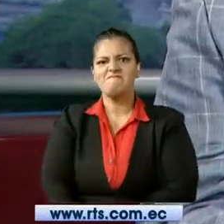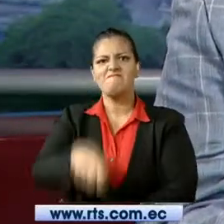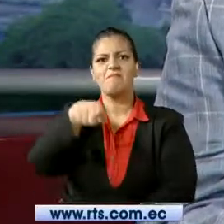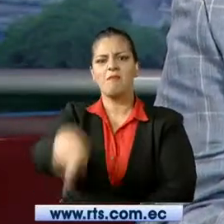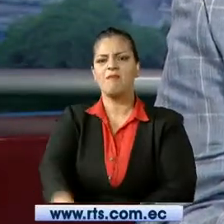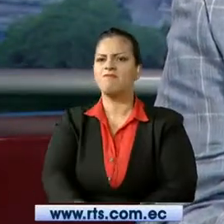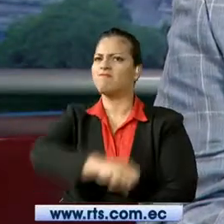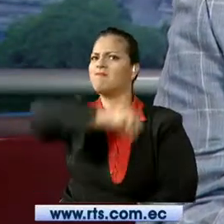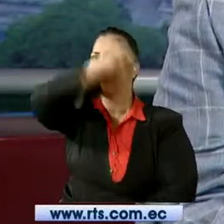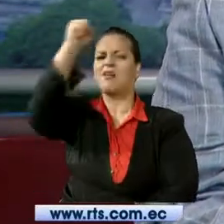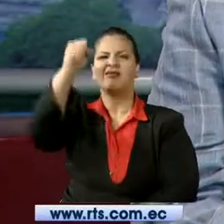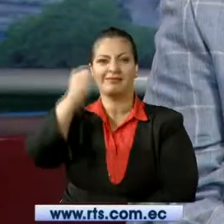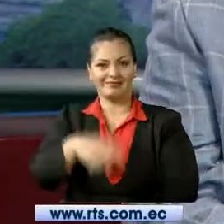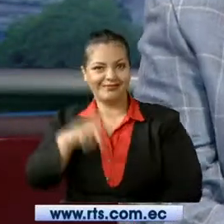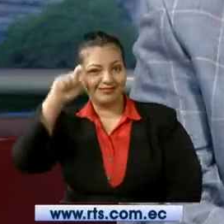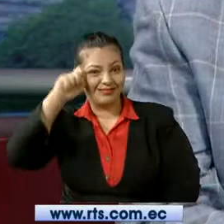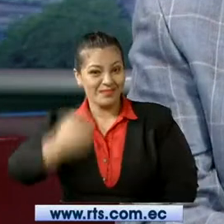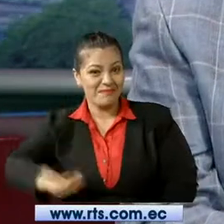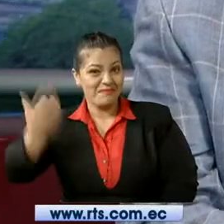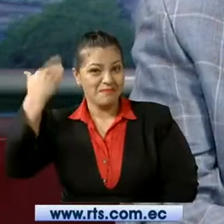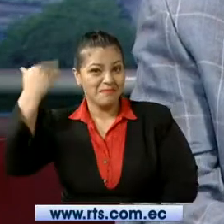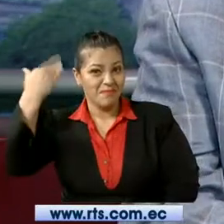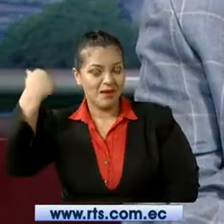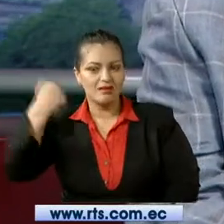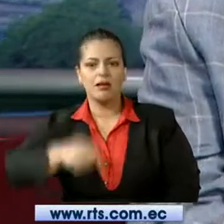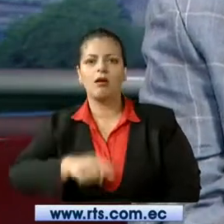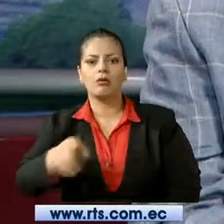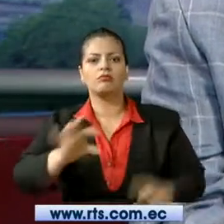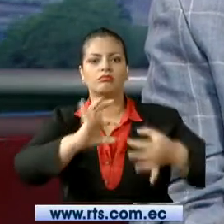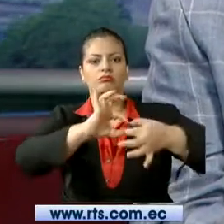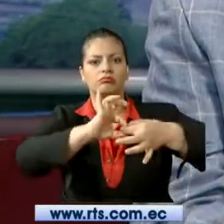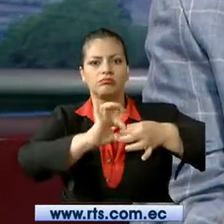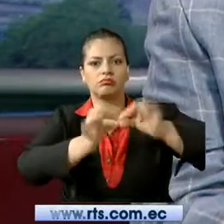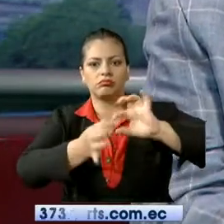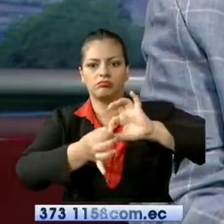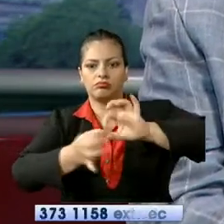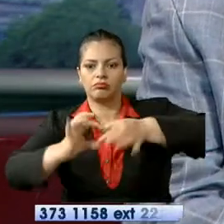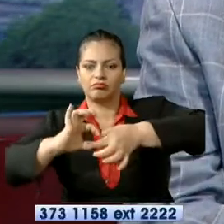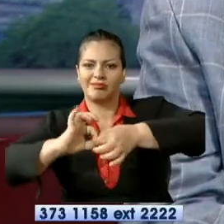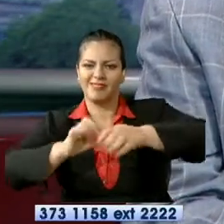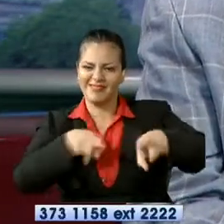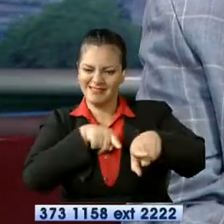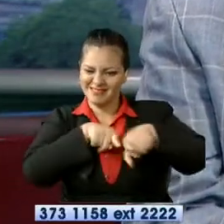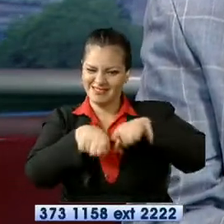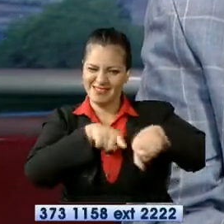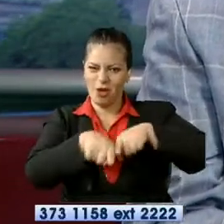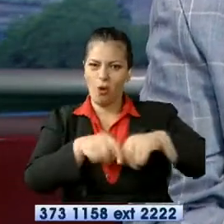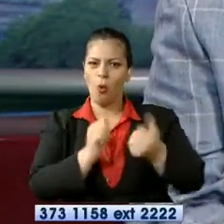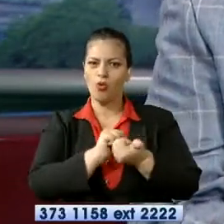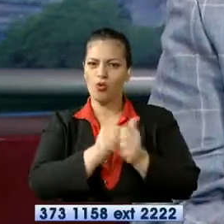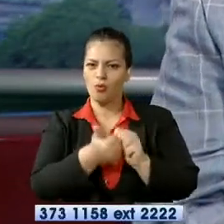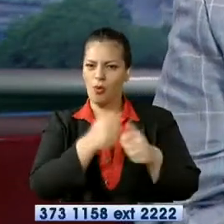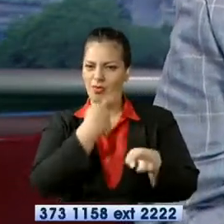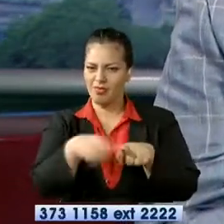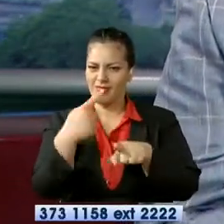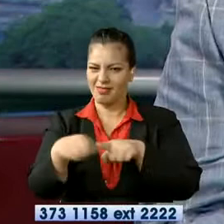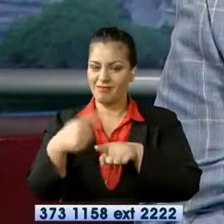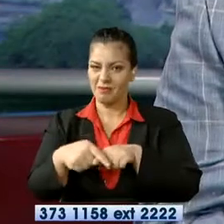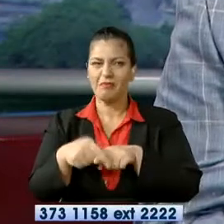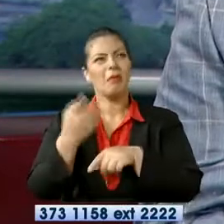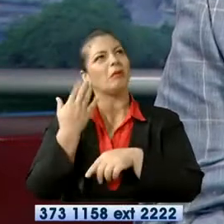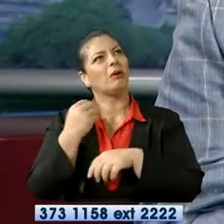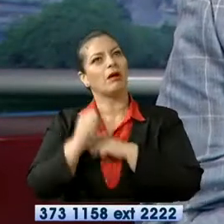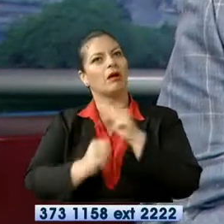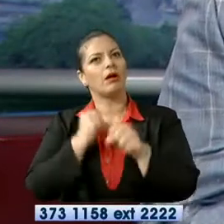Pérez Quesada, que se convirtió en el primer ecuatoriano en alcanzar la medalla de oro. La gesta deportiva ocurrió en los Juegos Olímpicos de